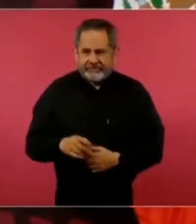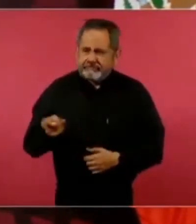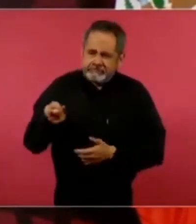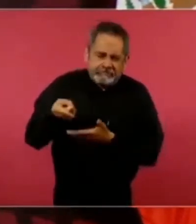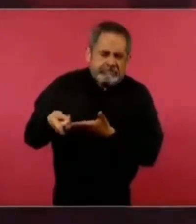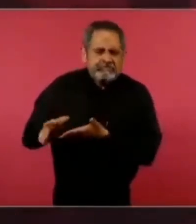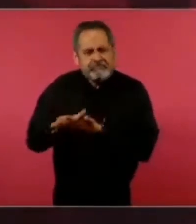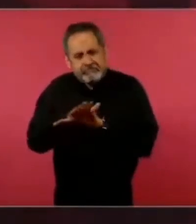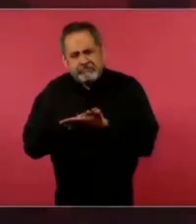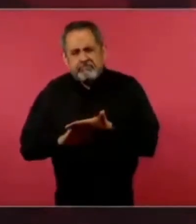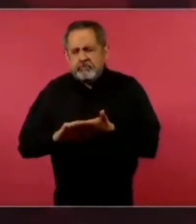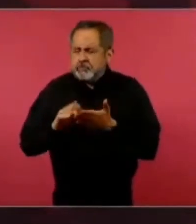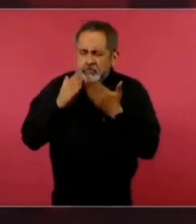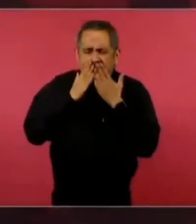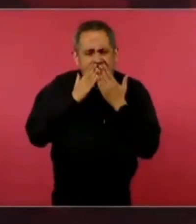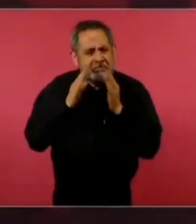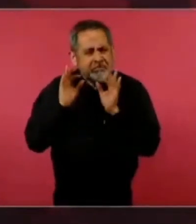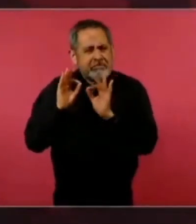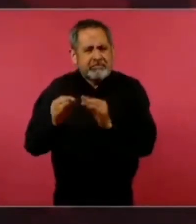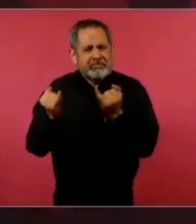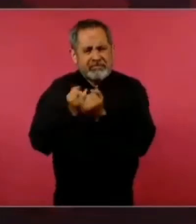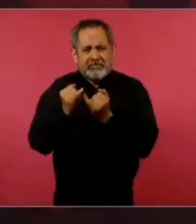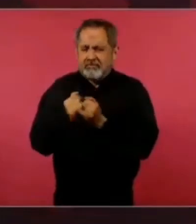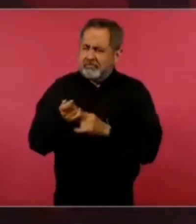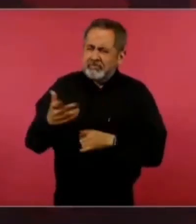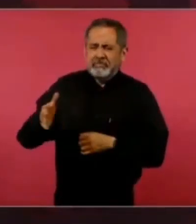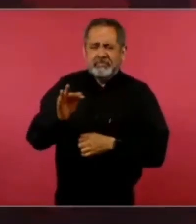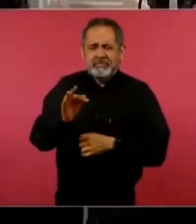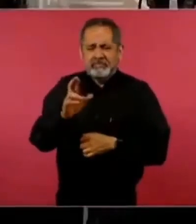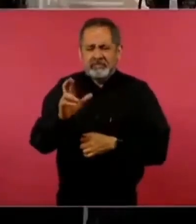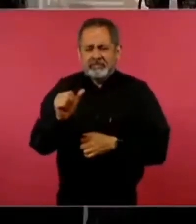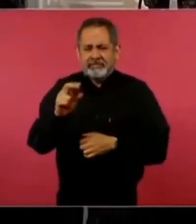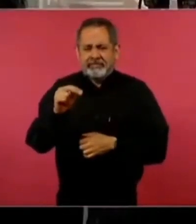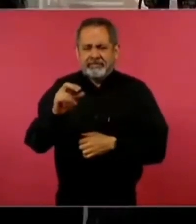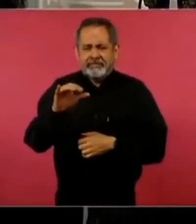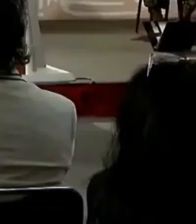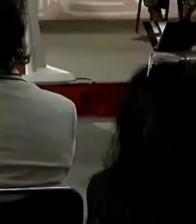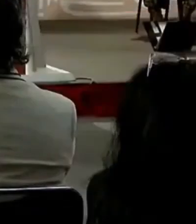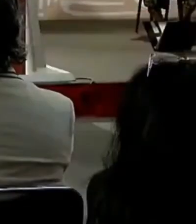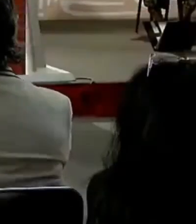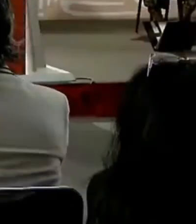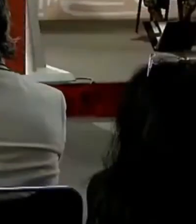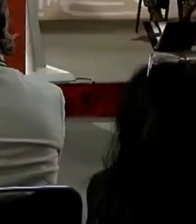austeros, como franciscanos también,